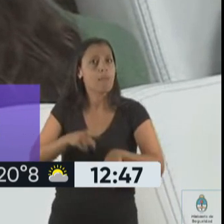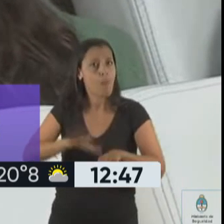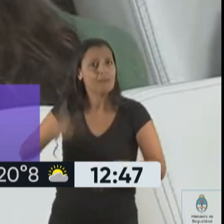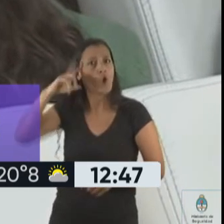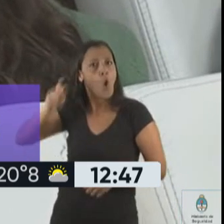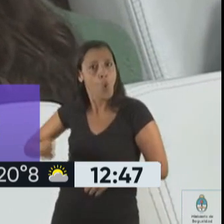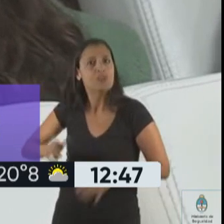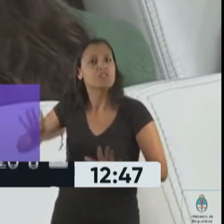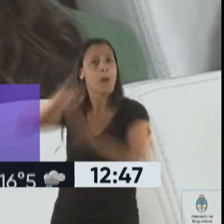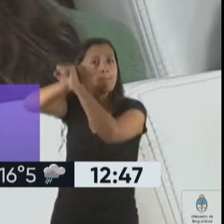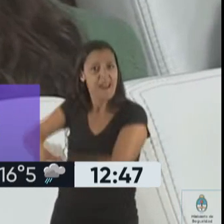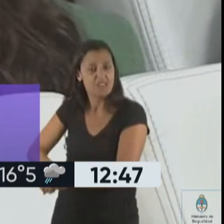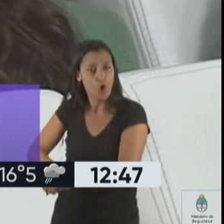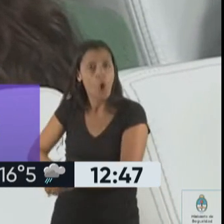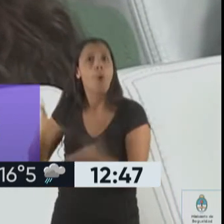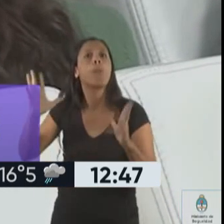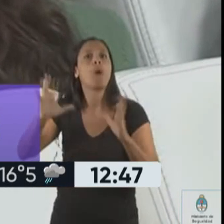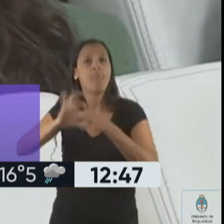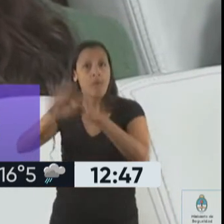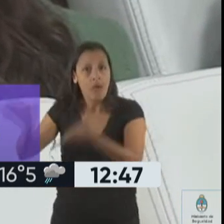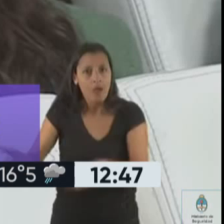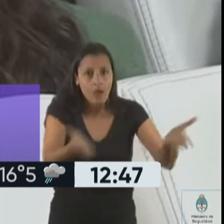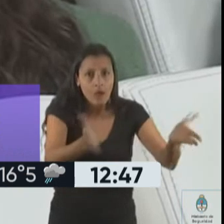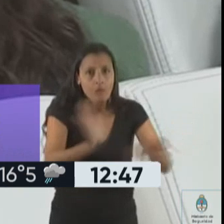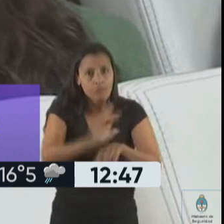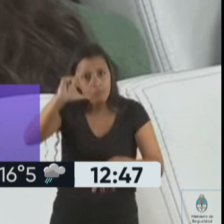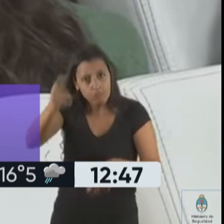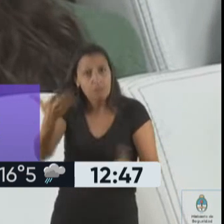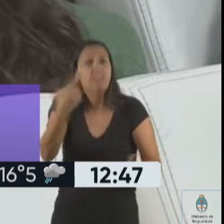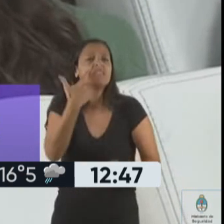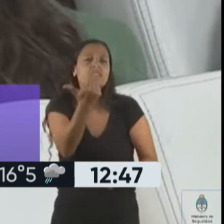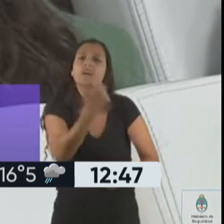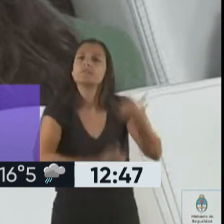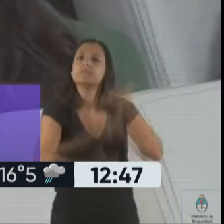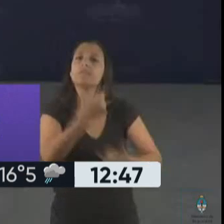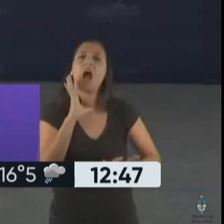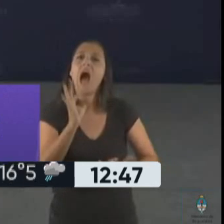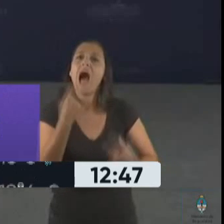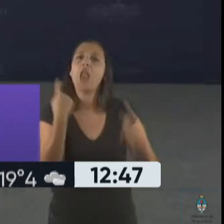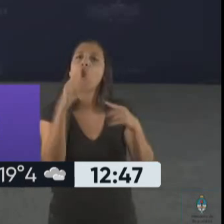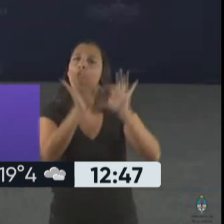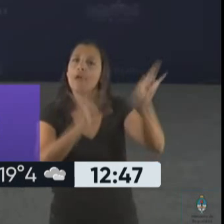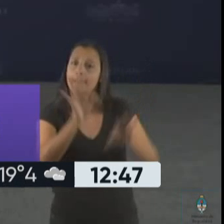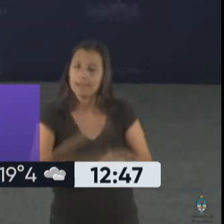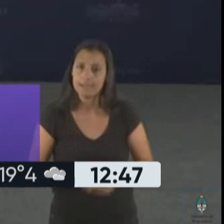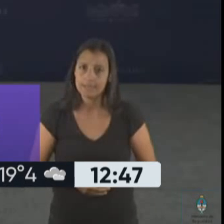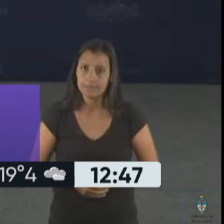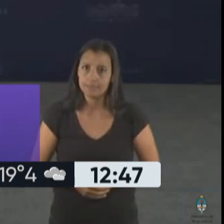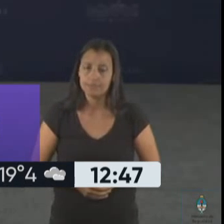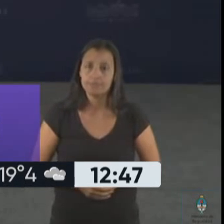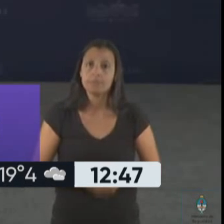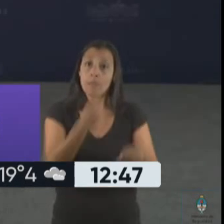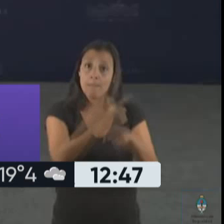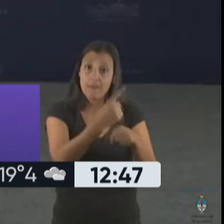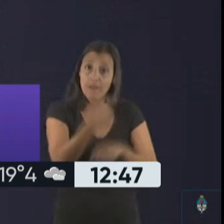en prisión. ¿Hay alguna novedad? ¿Se puede contar algo acerca de eso? Muchas gracias. Bien, en primer lugar, contestando tu segunda pregunta,